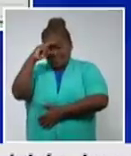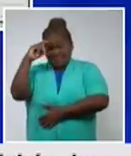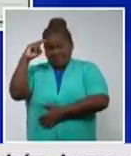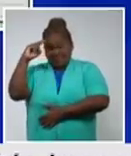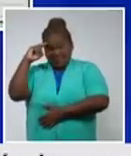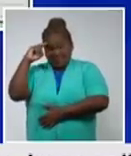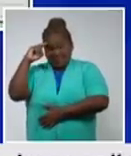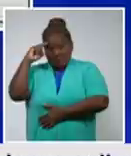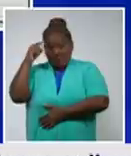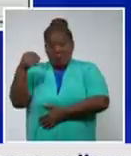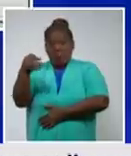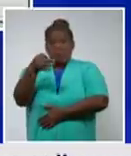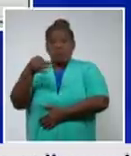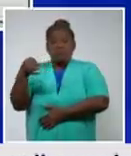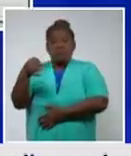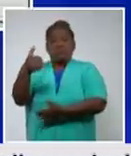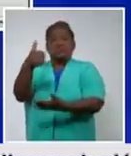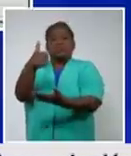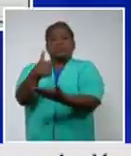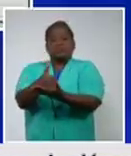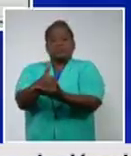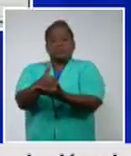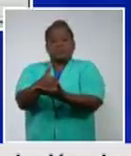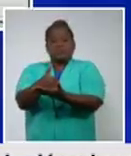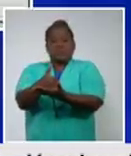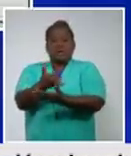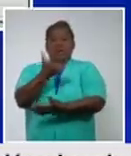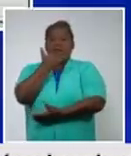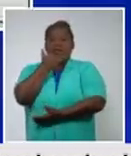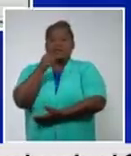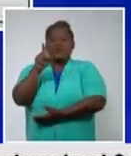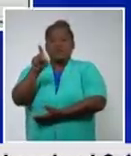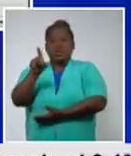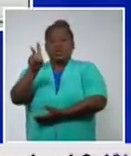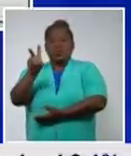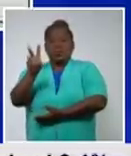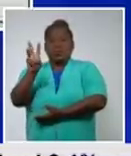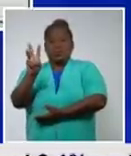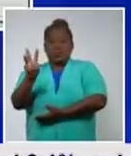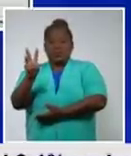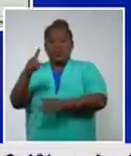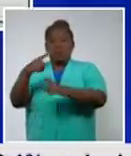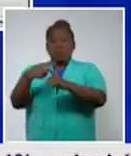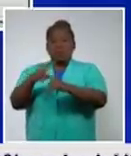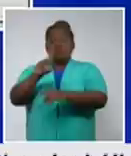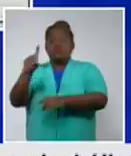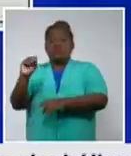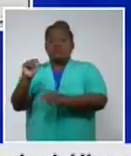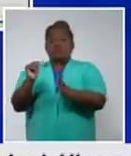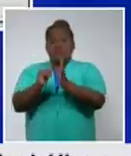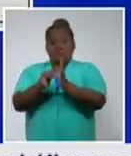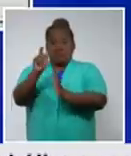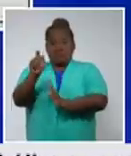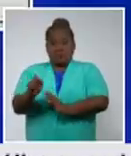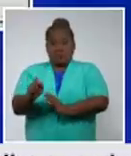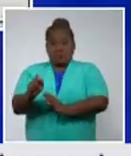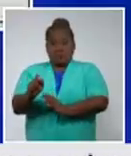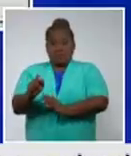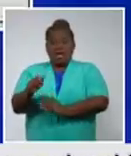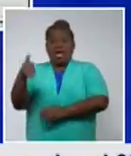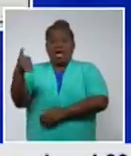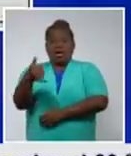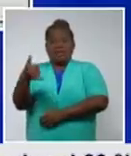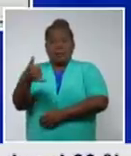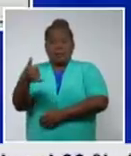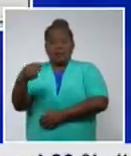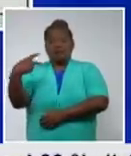su municipio cabecera, que tiene una tasa de 123 por 100.000 habitantes, y Jatibonico en segundo